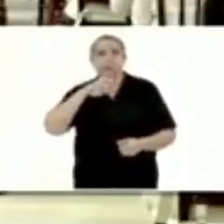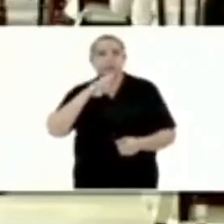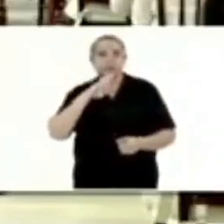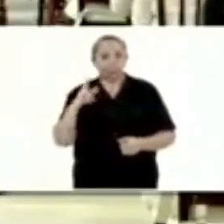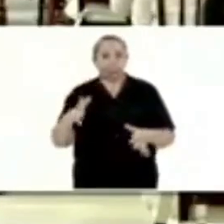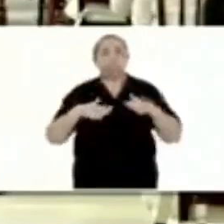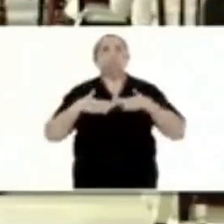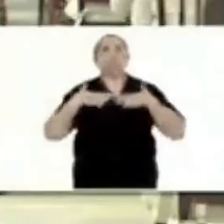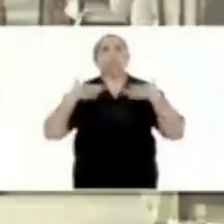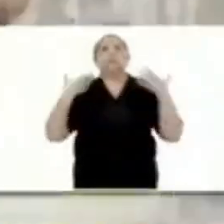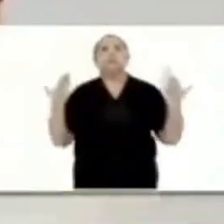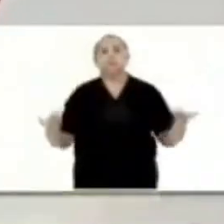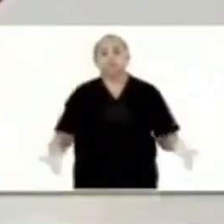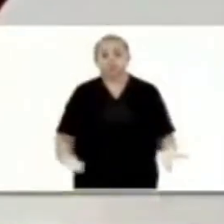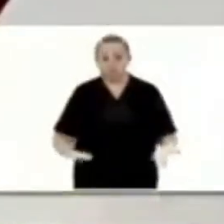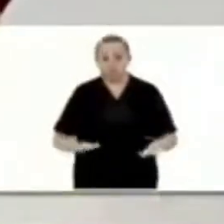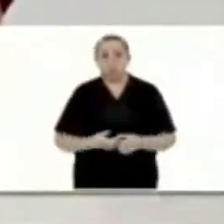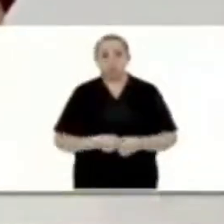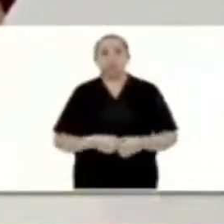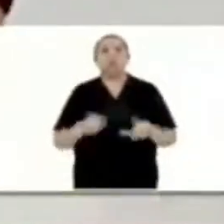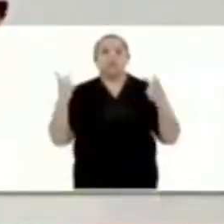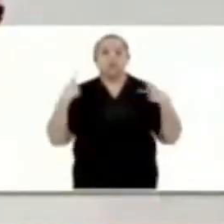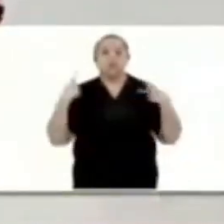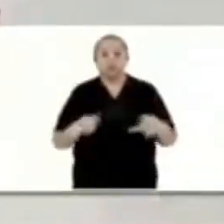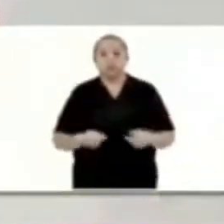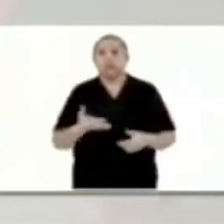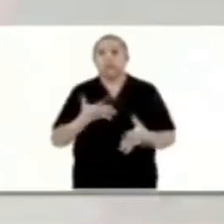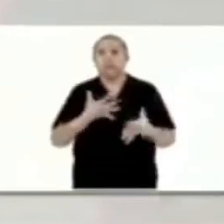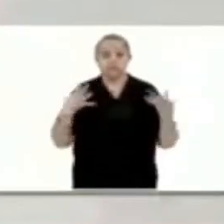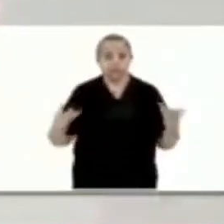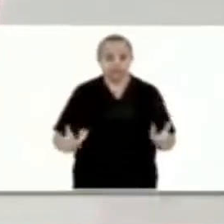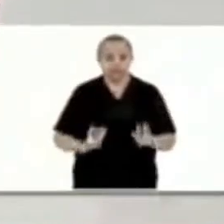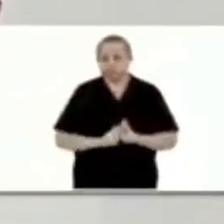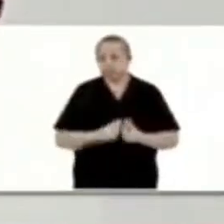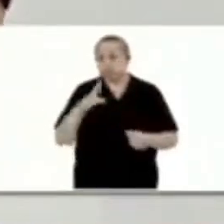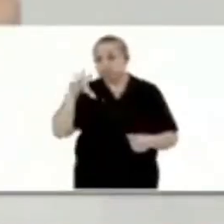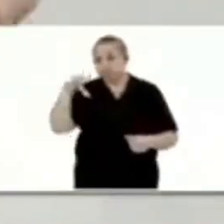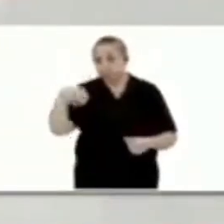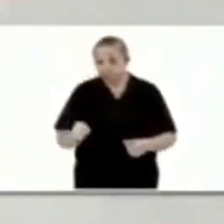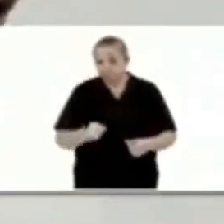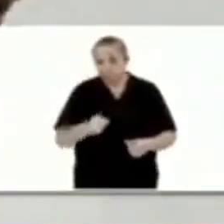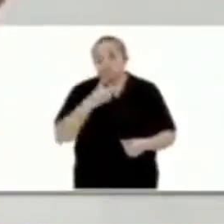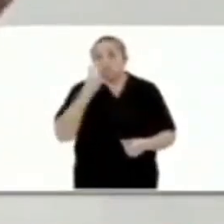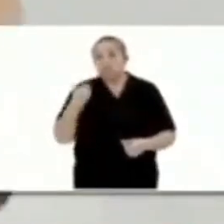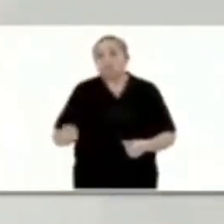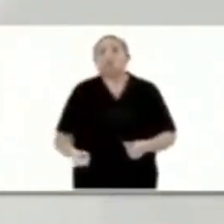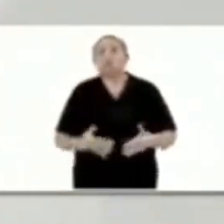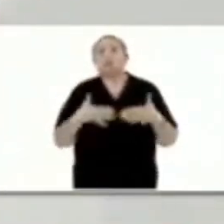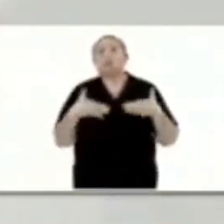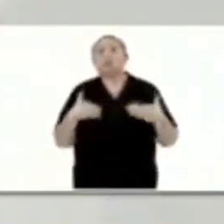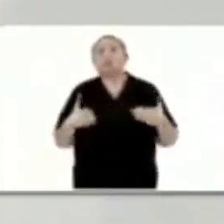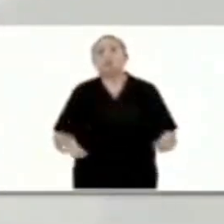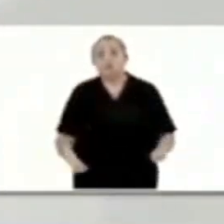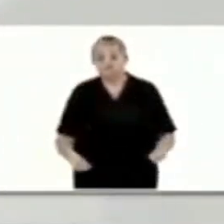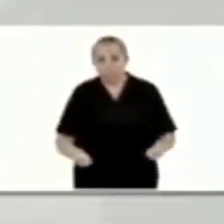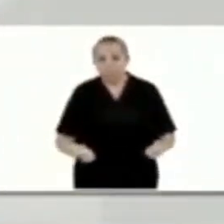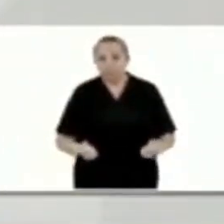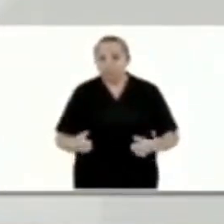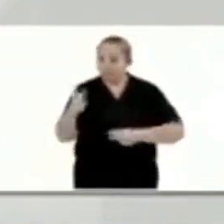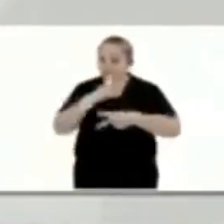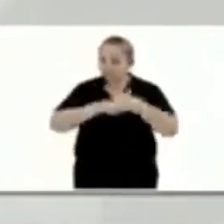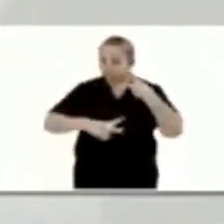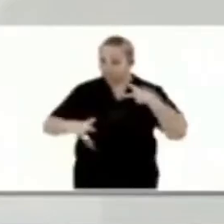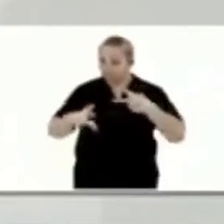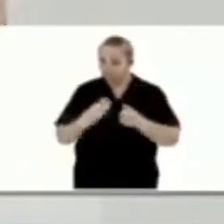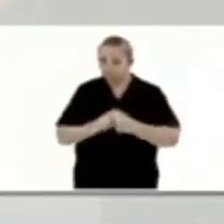la confianza de la sociedad. Lo que tenemos que lograr es que se entienda que si venimos